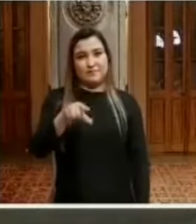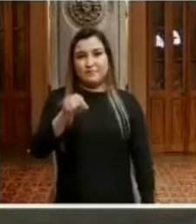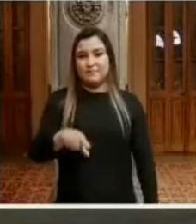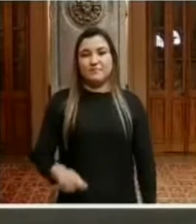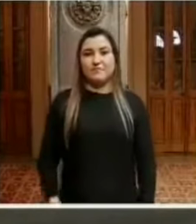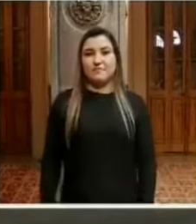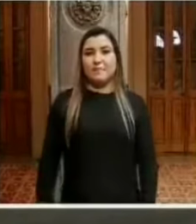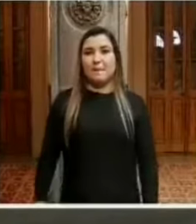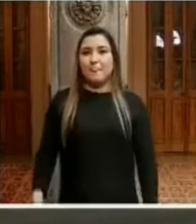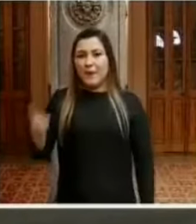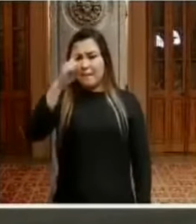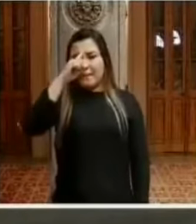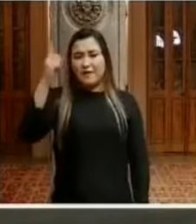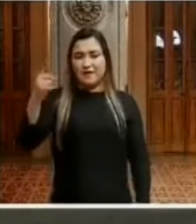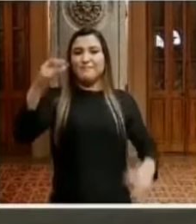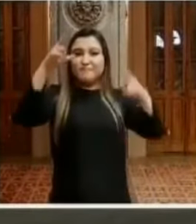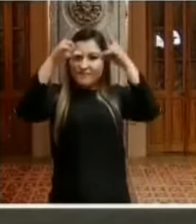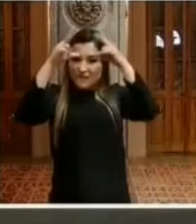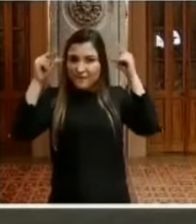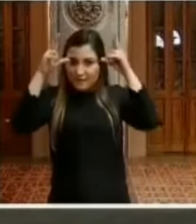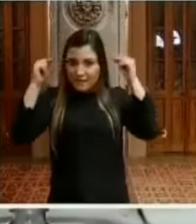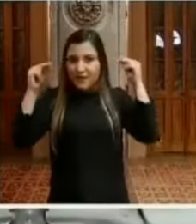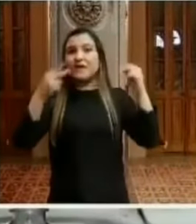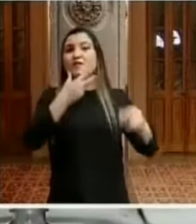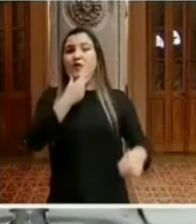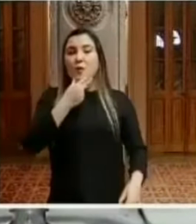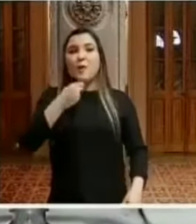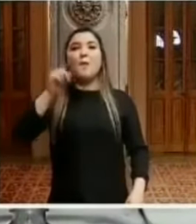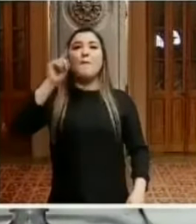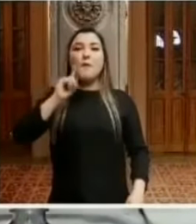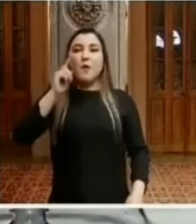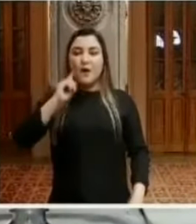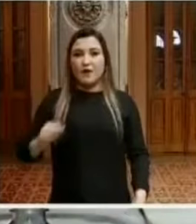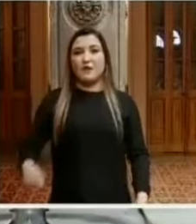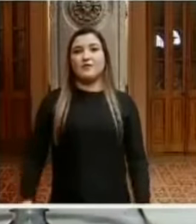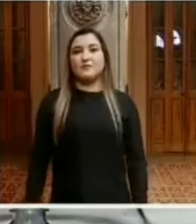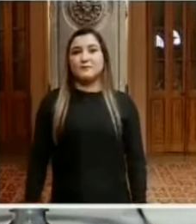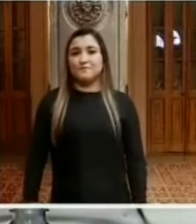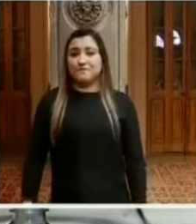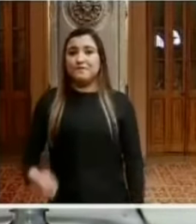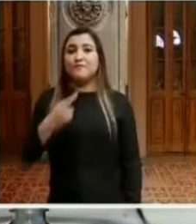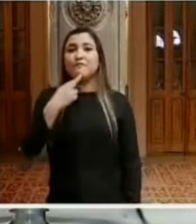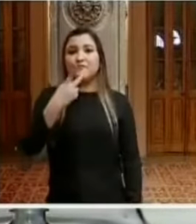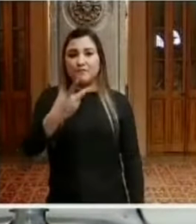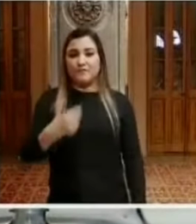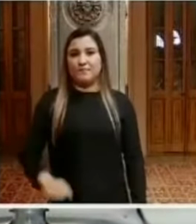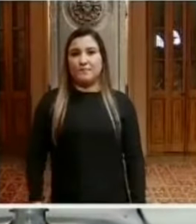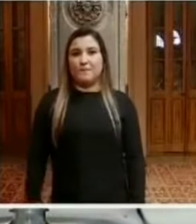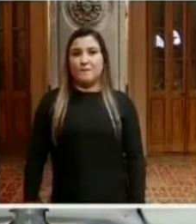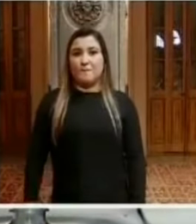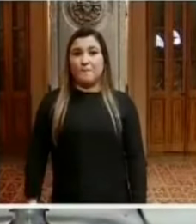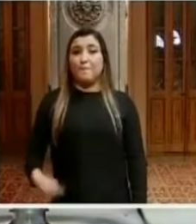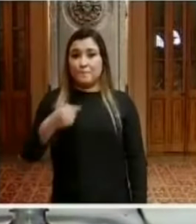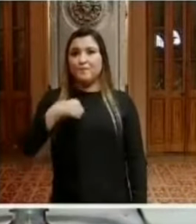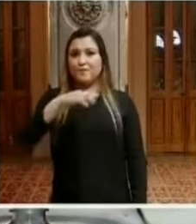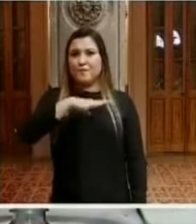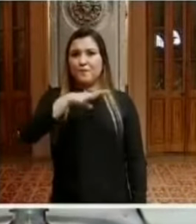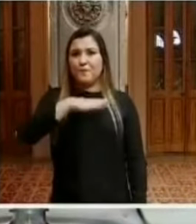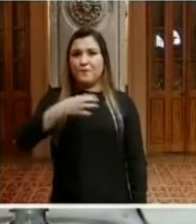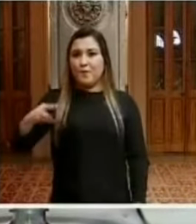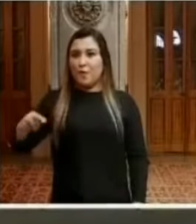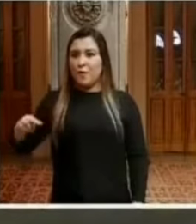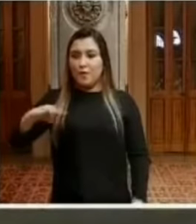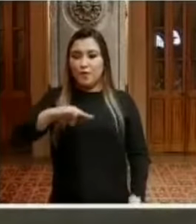para que las enfermeras, los enfermeros, podamos hacer una ruta de transporte. Ahorita tengo algunos camiones ahí desocupados y están a su